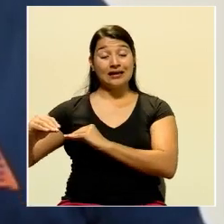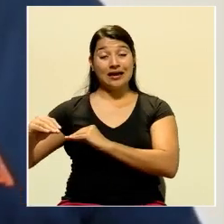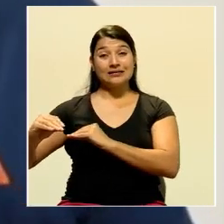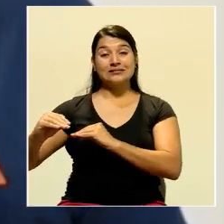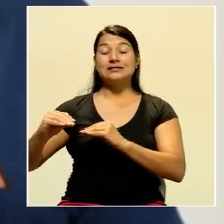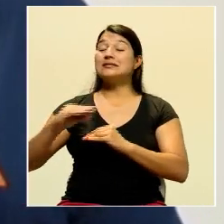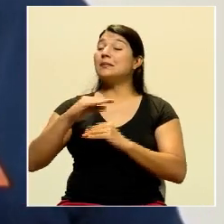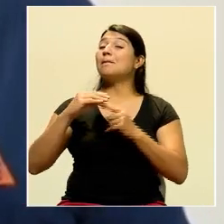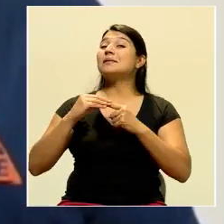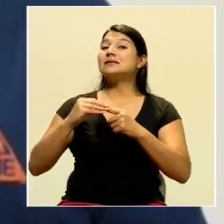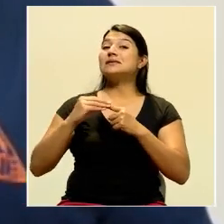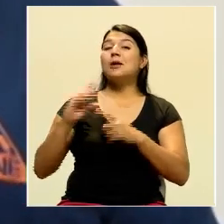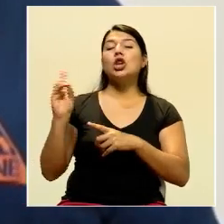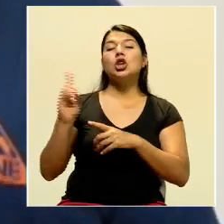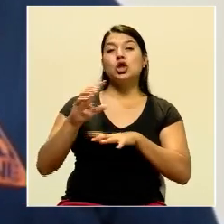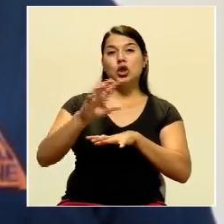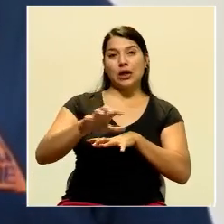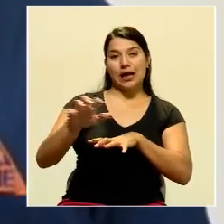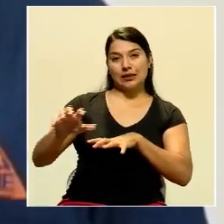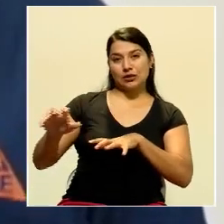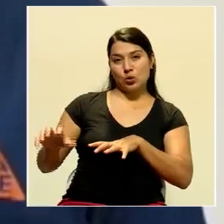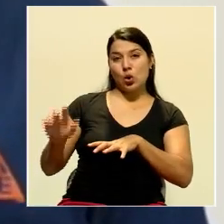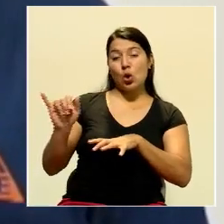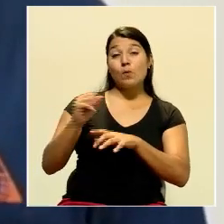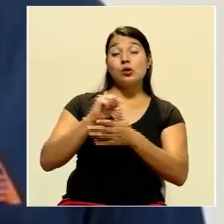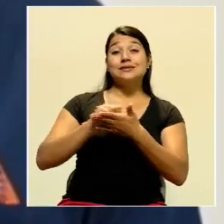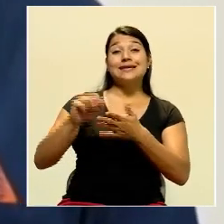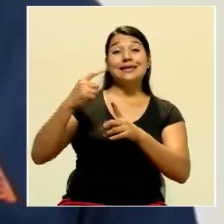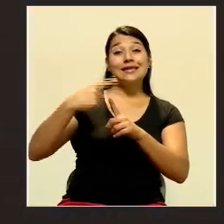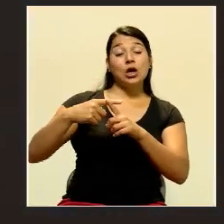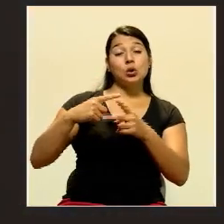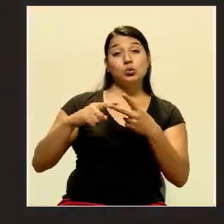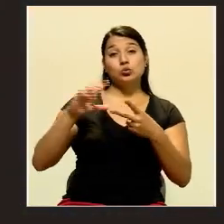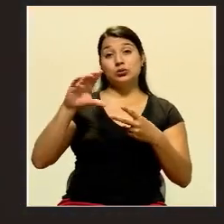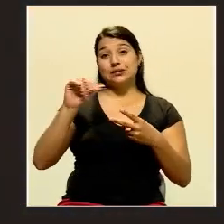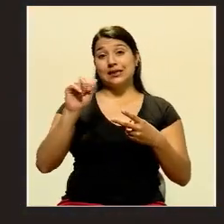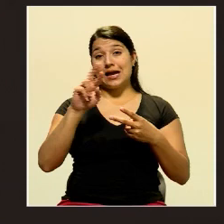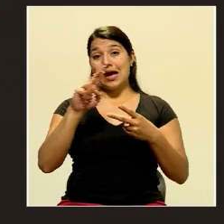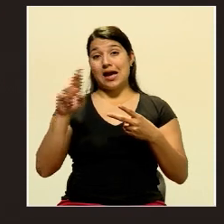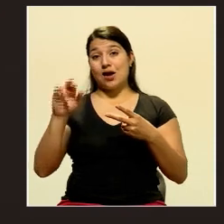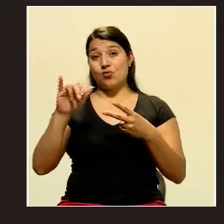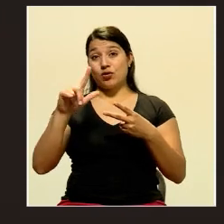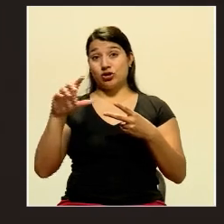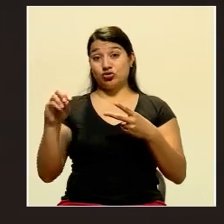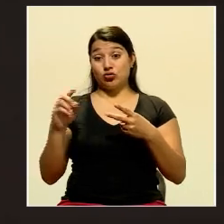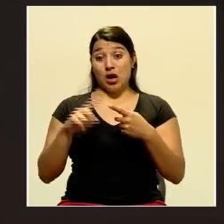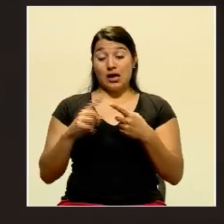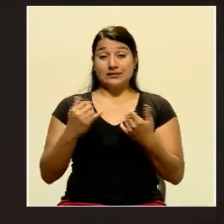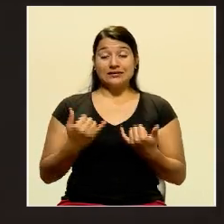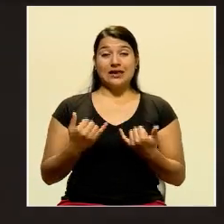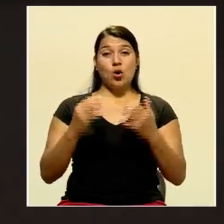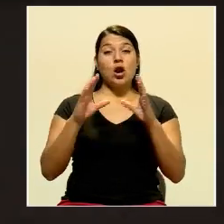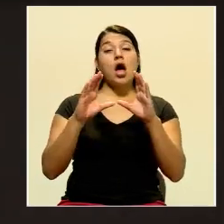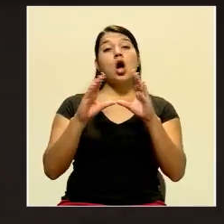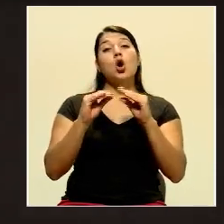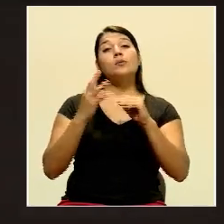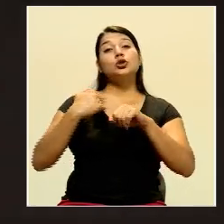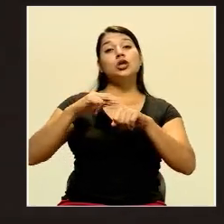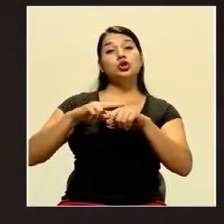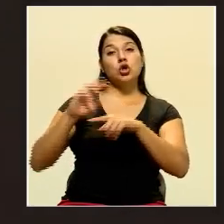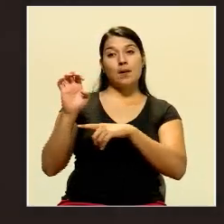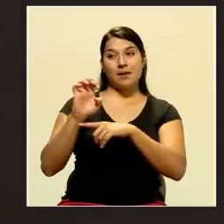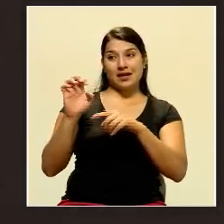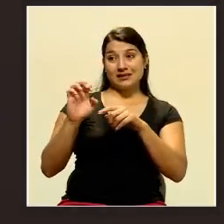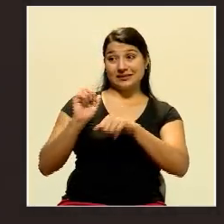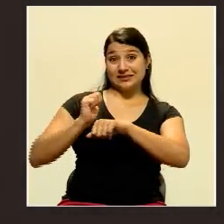noche, principalmente en cantones como Santa Cruz y Carrillo. Por el momento, la Comisión Nacional de Emergencias mantiene la alerta naranja para